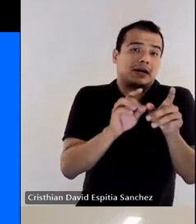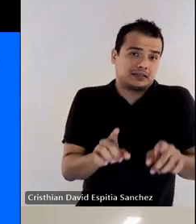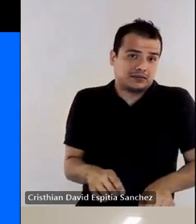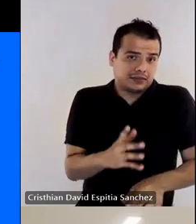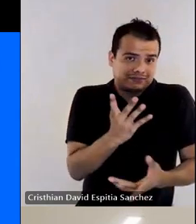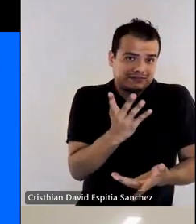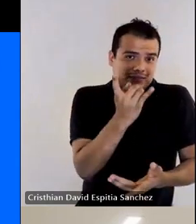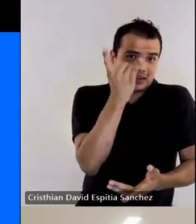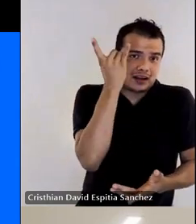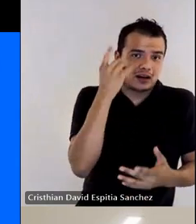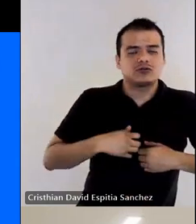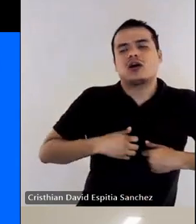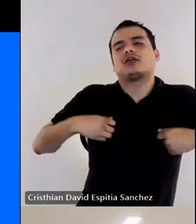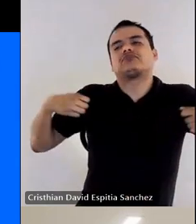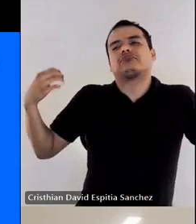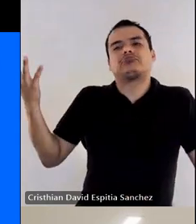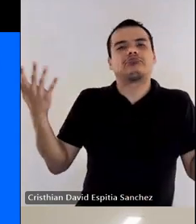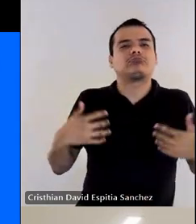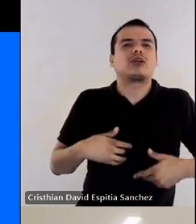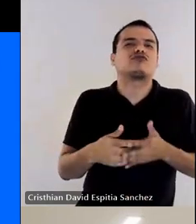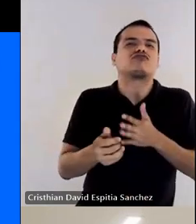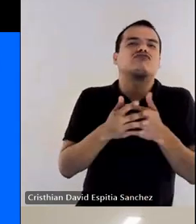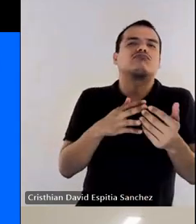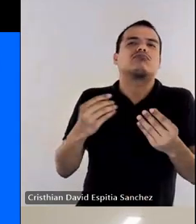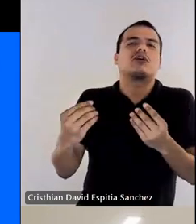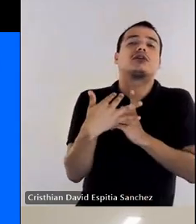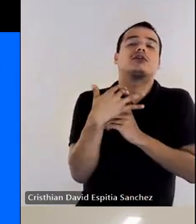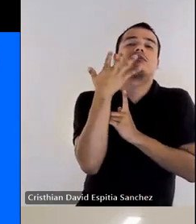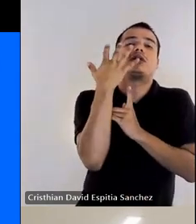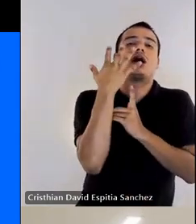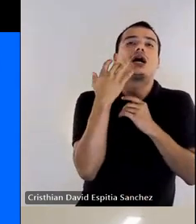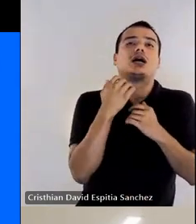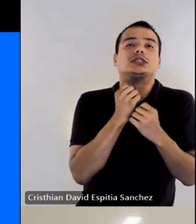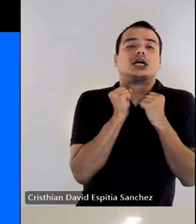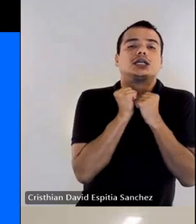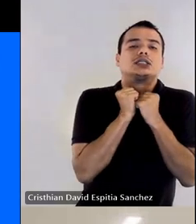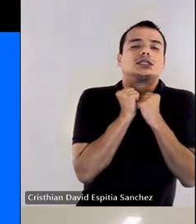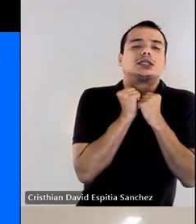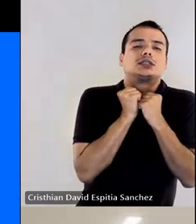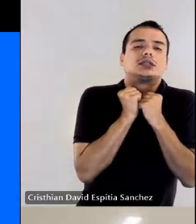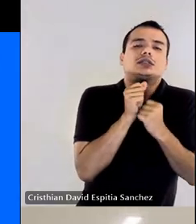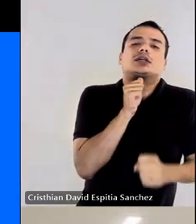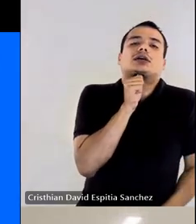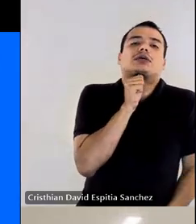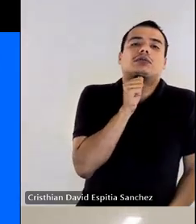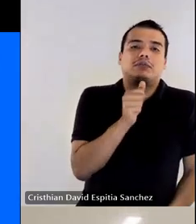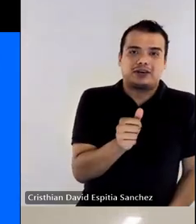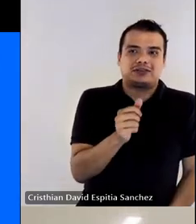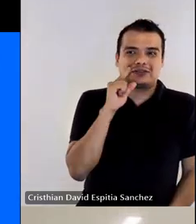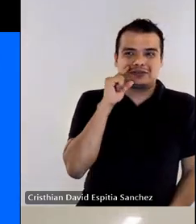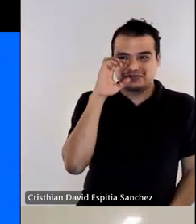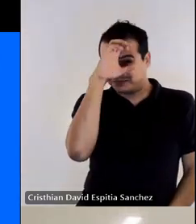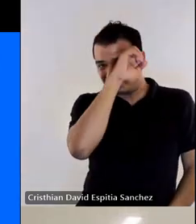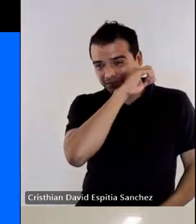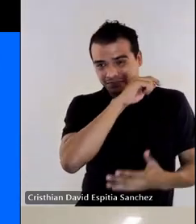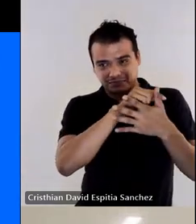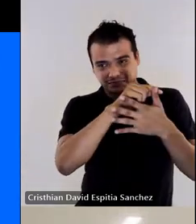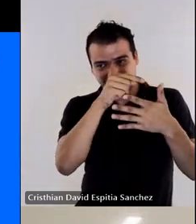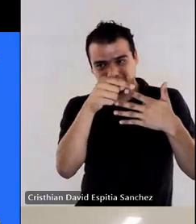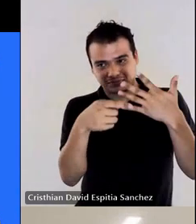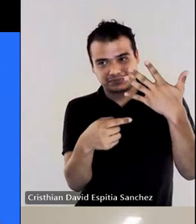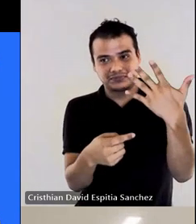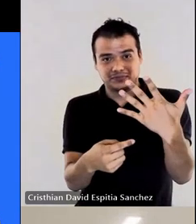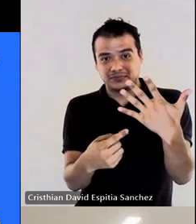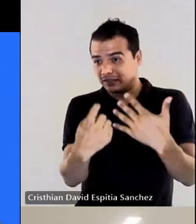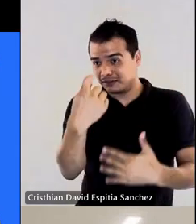paciente. Entonces, tenemos que tener bastante control en estos 6 pasitos que tenemos de la revisión primaria.